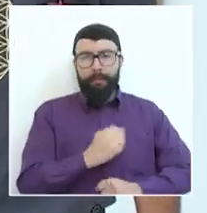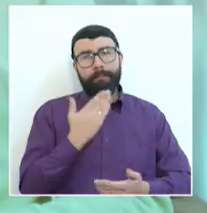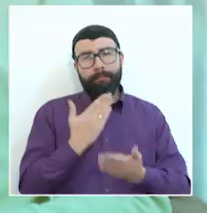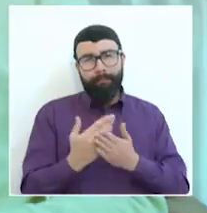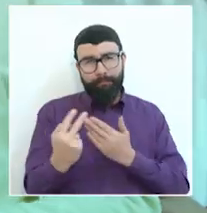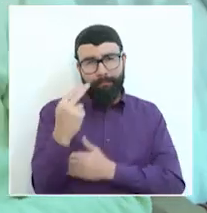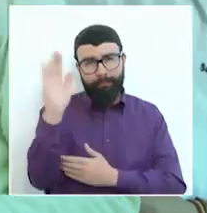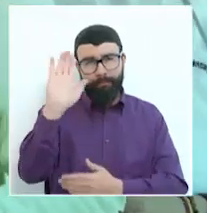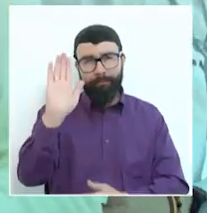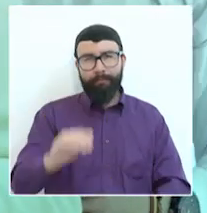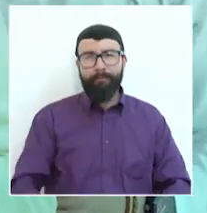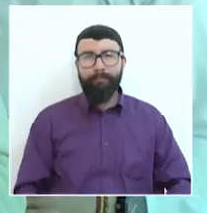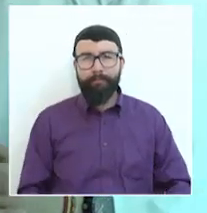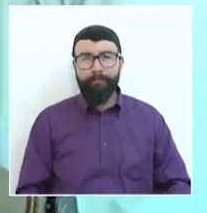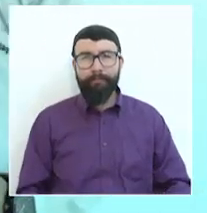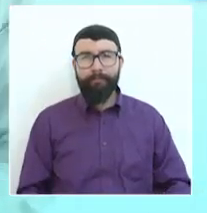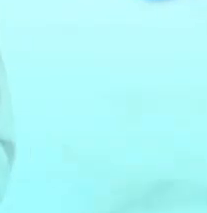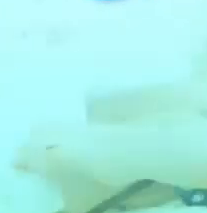gracias.